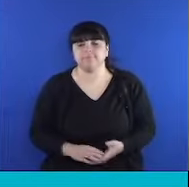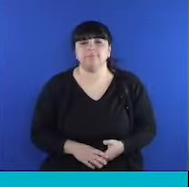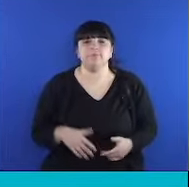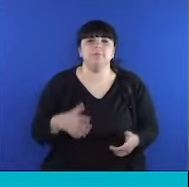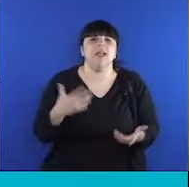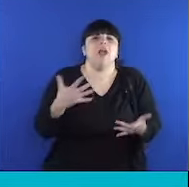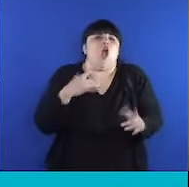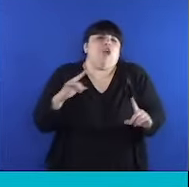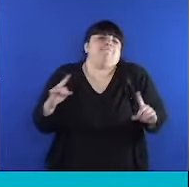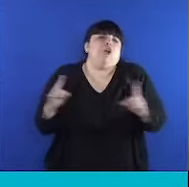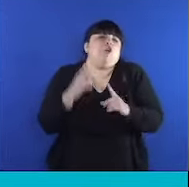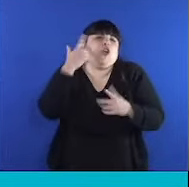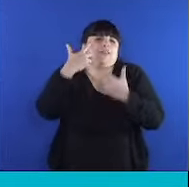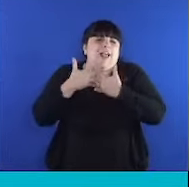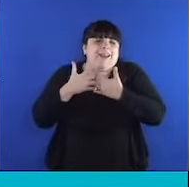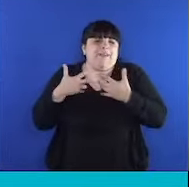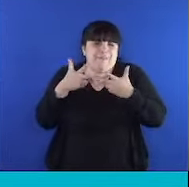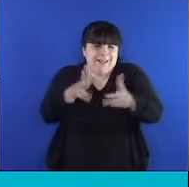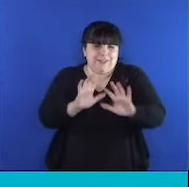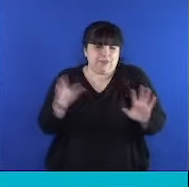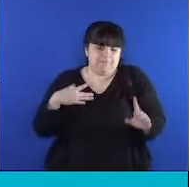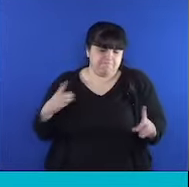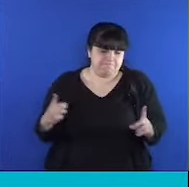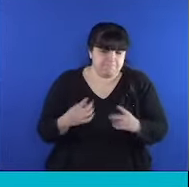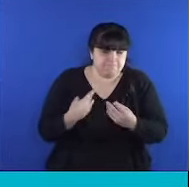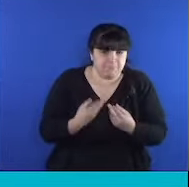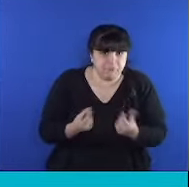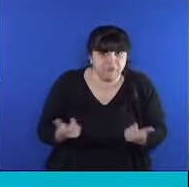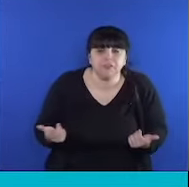es una corta reflexión y queremos terminar.